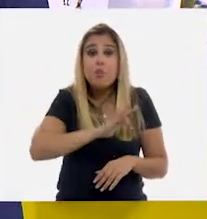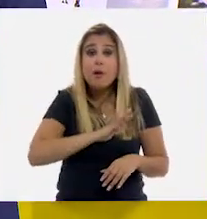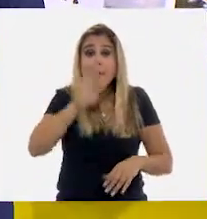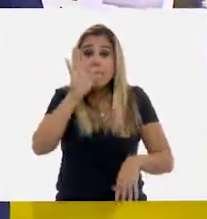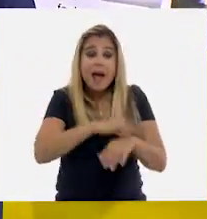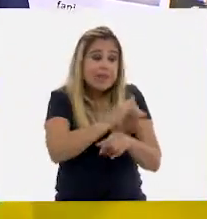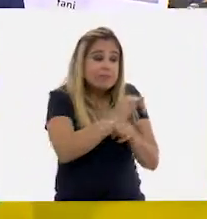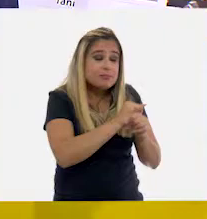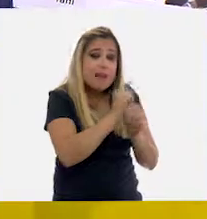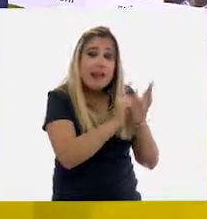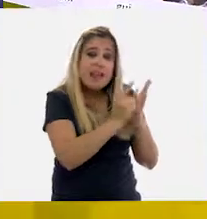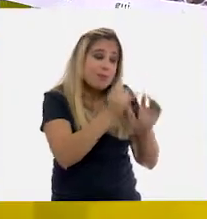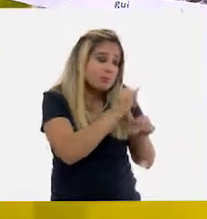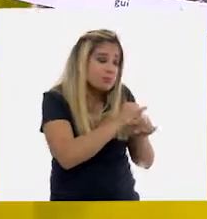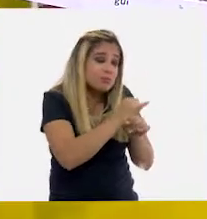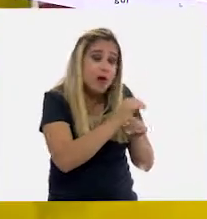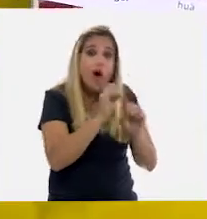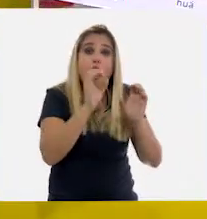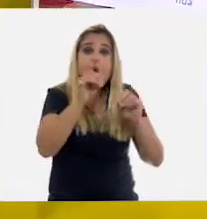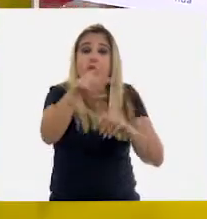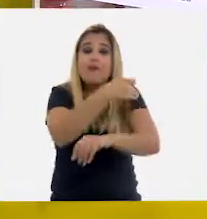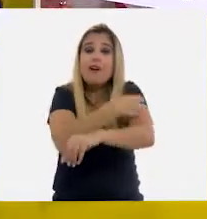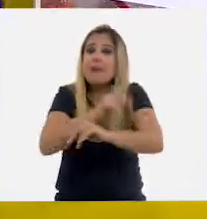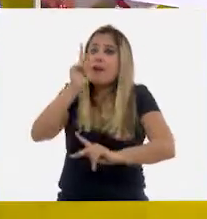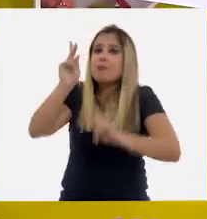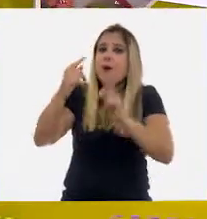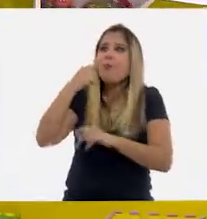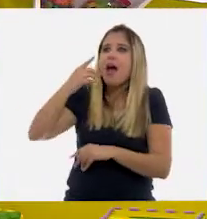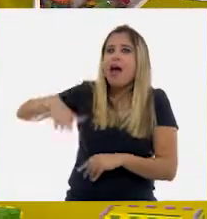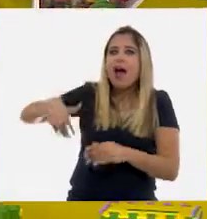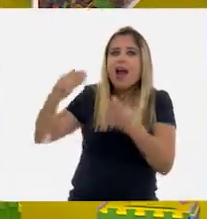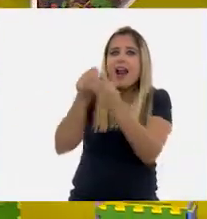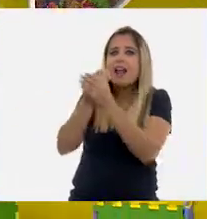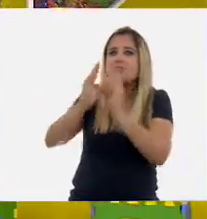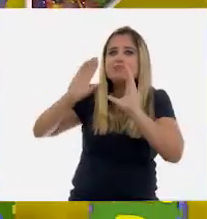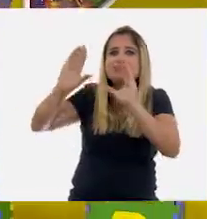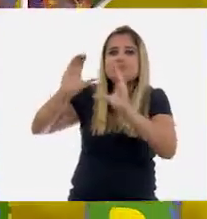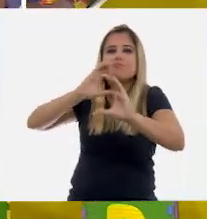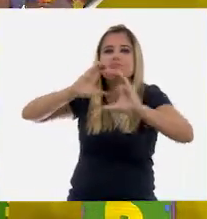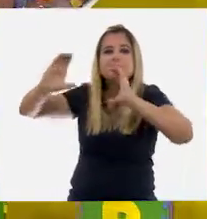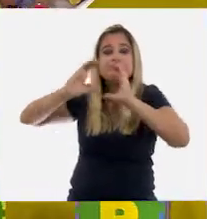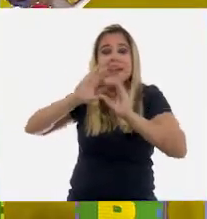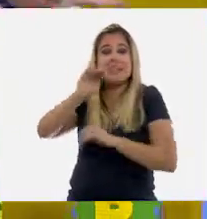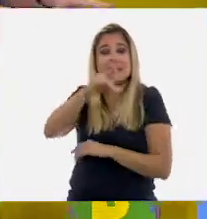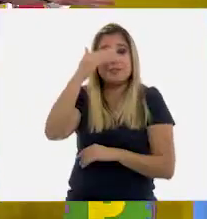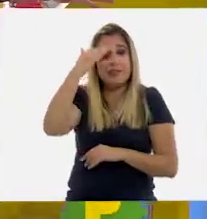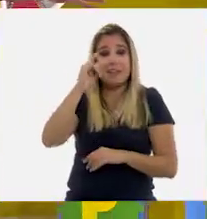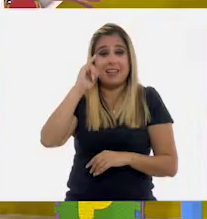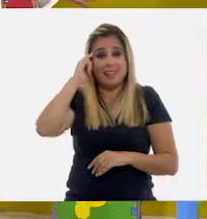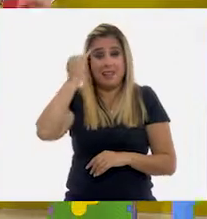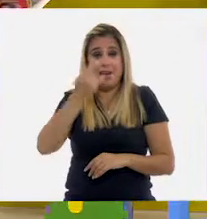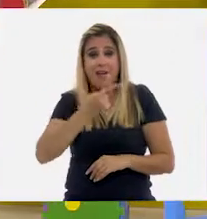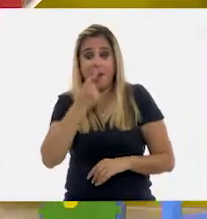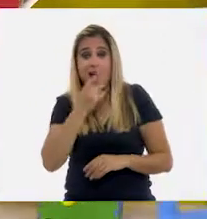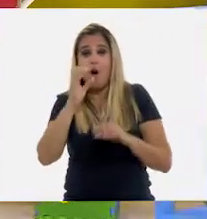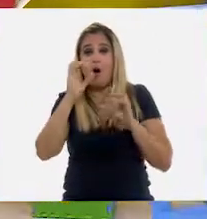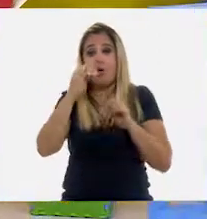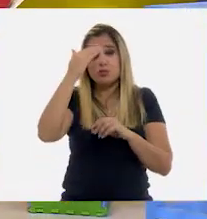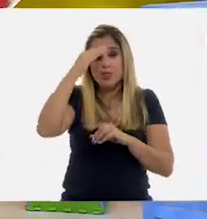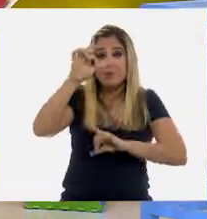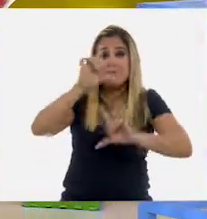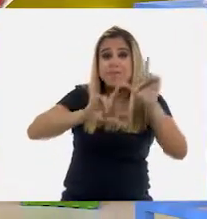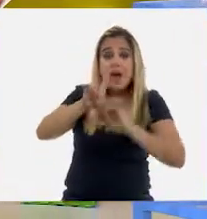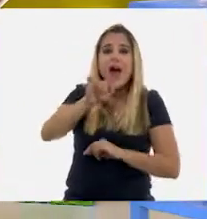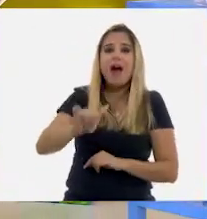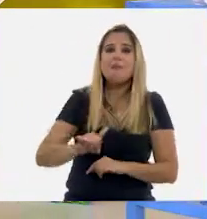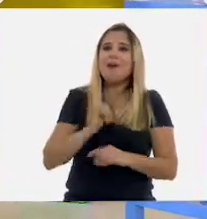consulten otros libros y comenten el tema del día de hoy con su familia. Si tienen la fortuna de hablar una lengua indígena como la que vimos el día de hoy, aprovechen